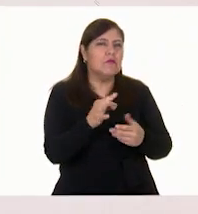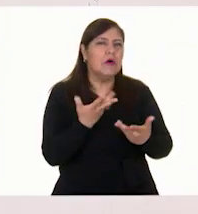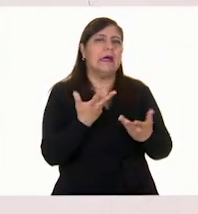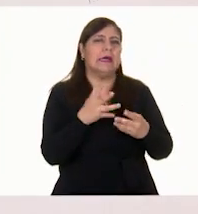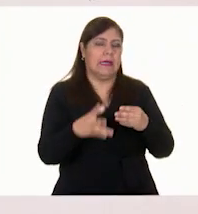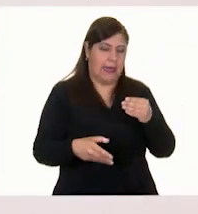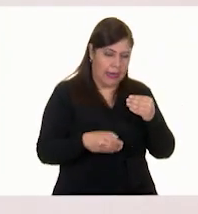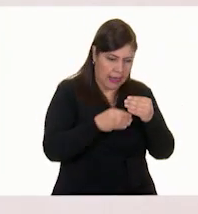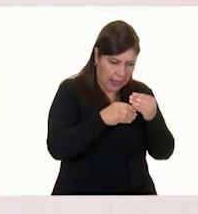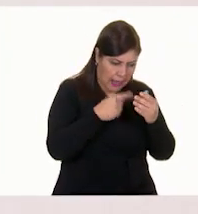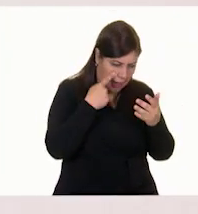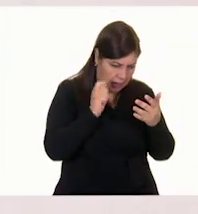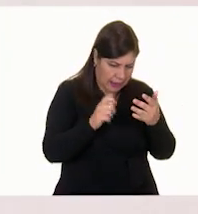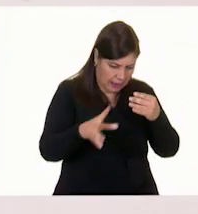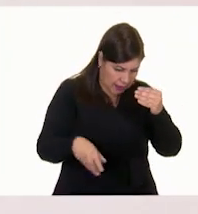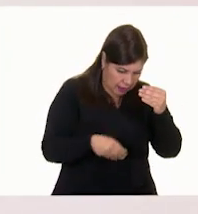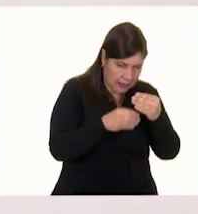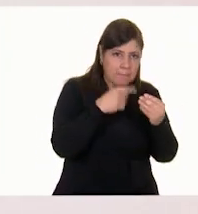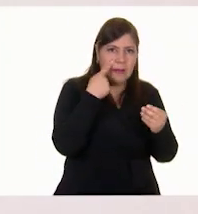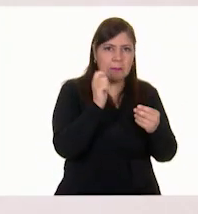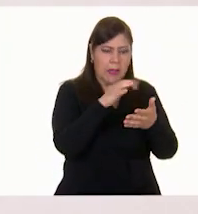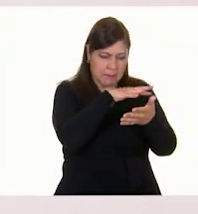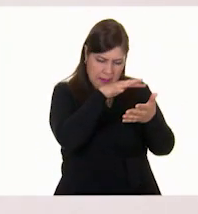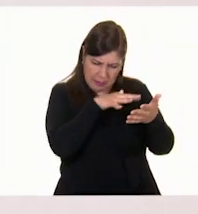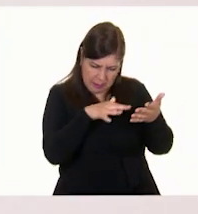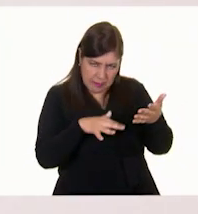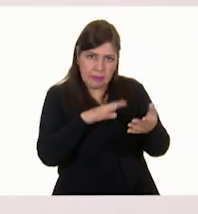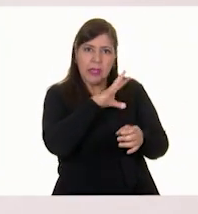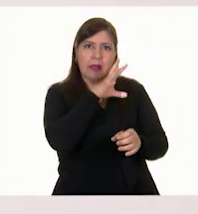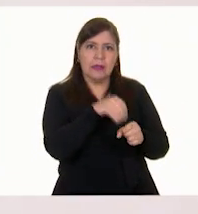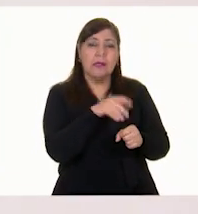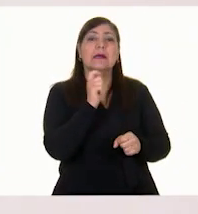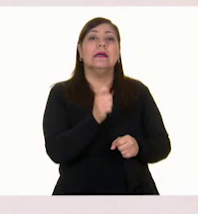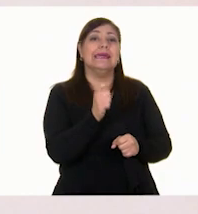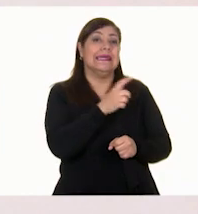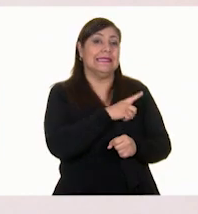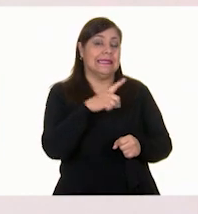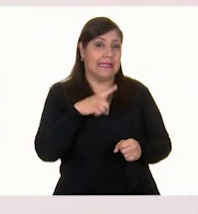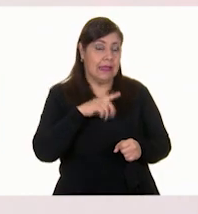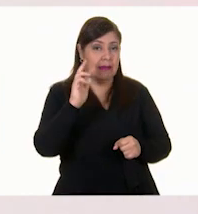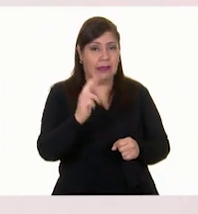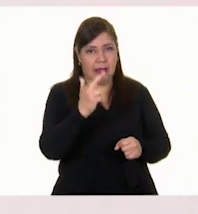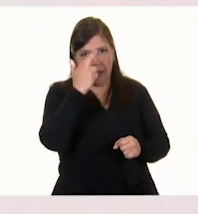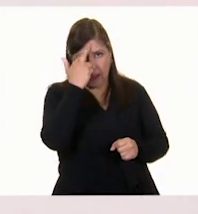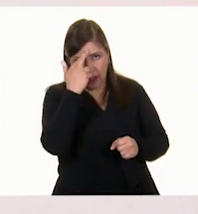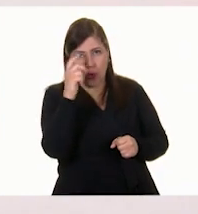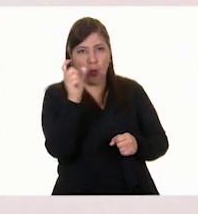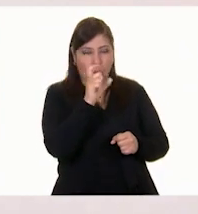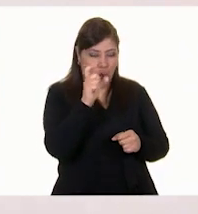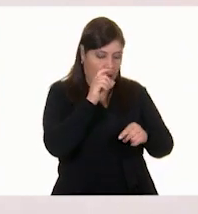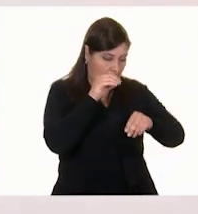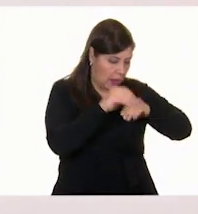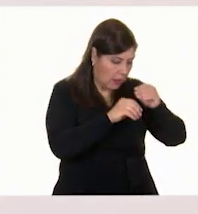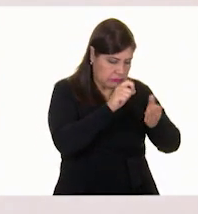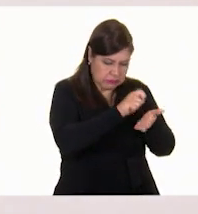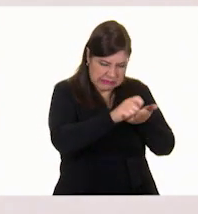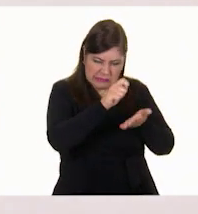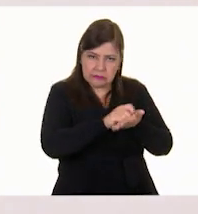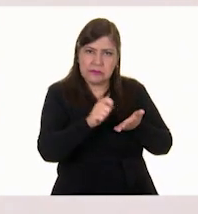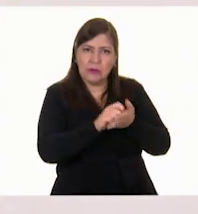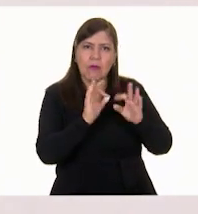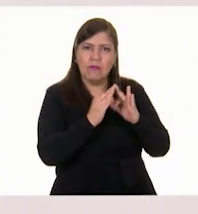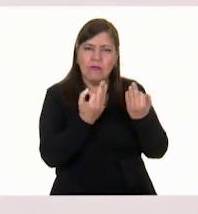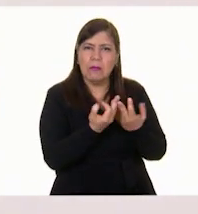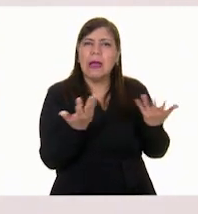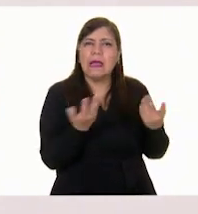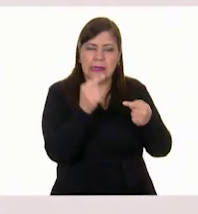cada parte del texto. Además, recordamos lo que necesitamos tomar en cuenta al redactar este tipo de texto. ¿Hay algo